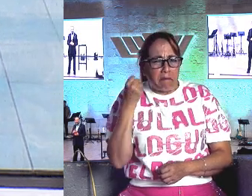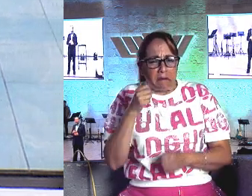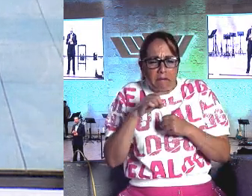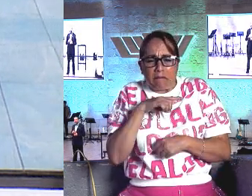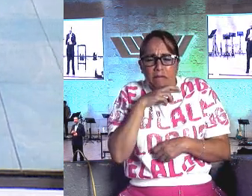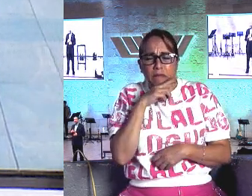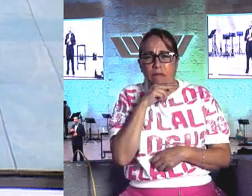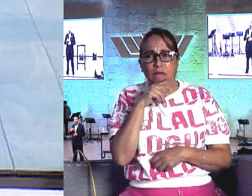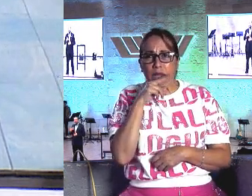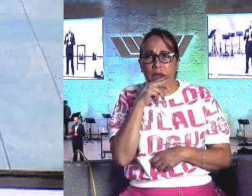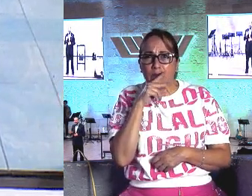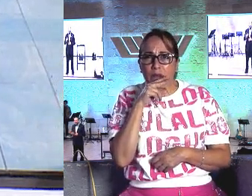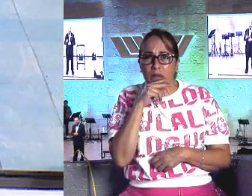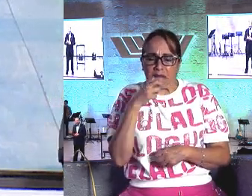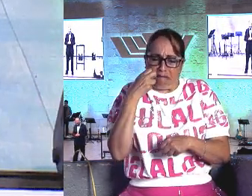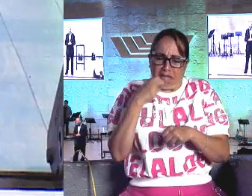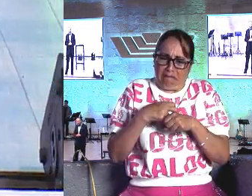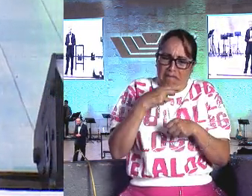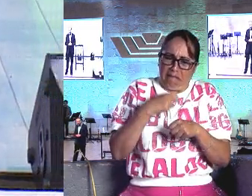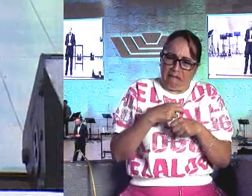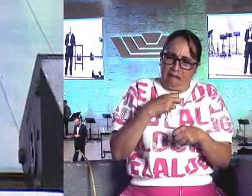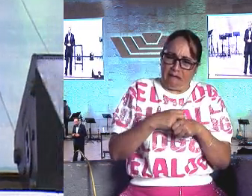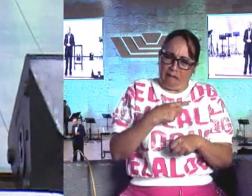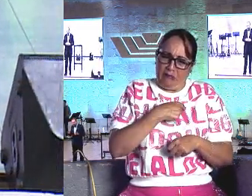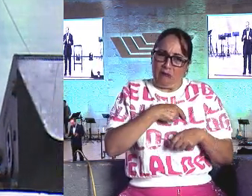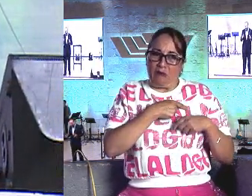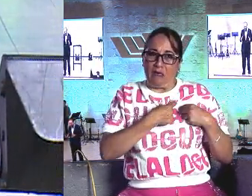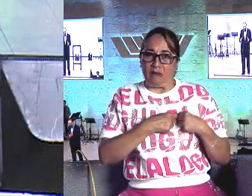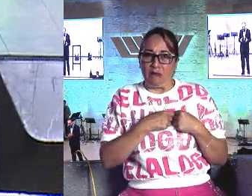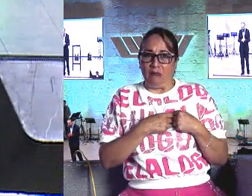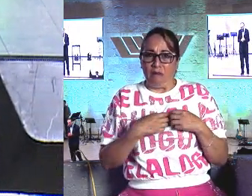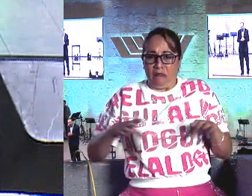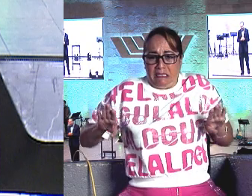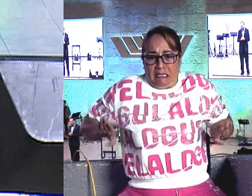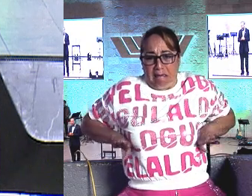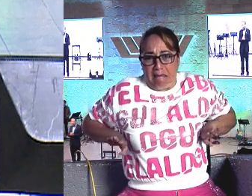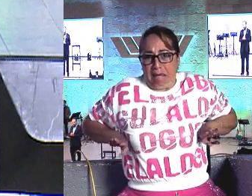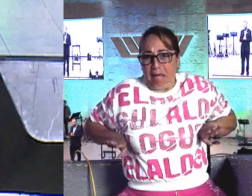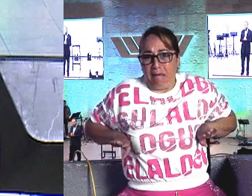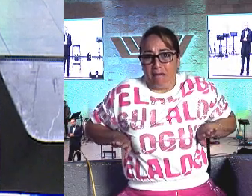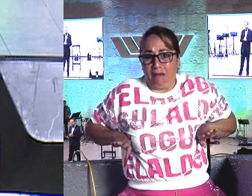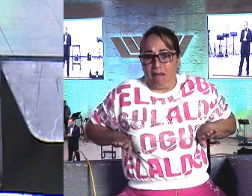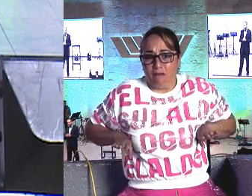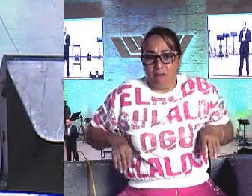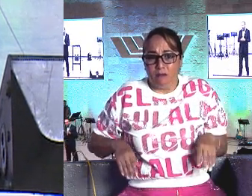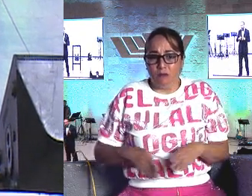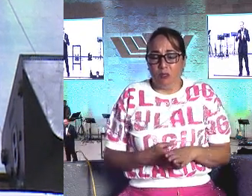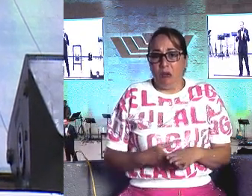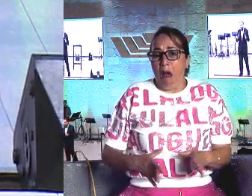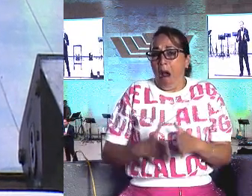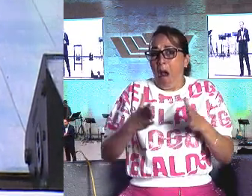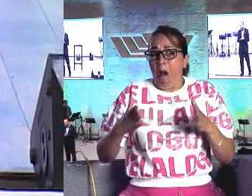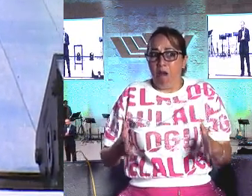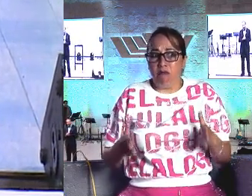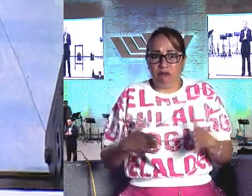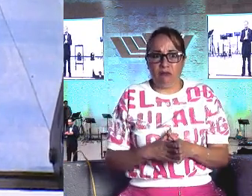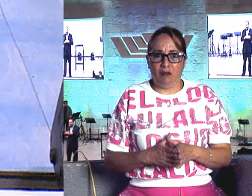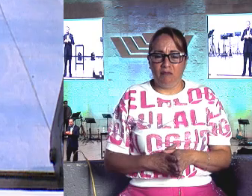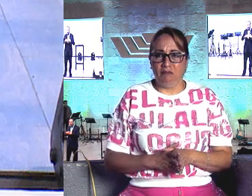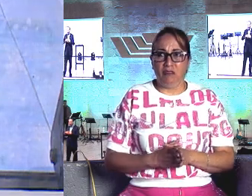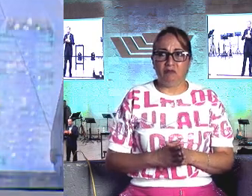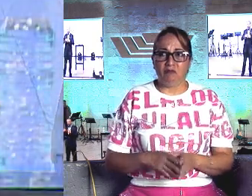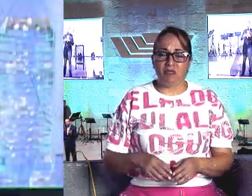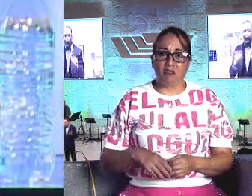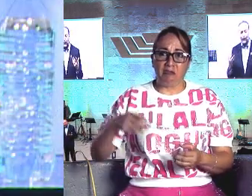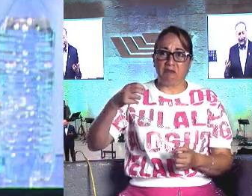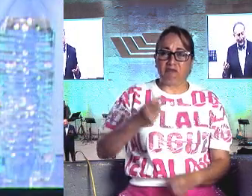ha endurecido mi corazón, mi carácter, a lo mejor no busco quién me la hizo, sino quién me la pague. A veces estoy